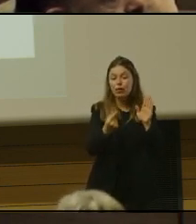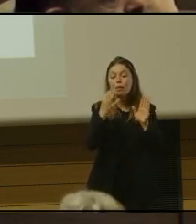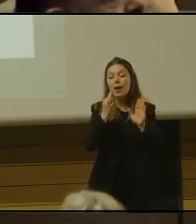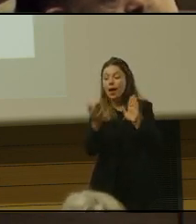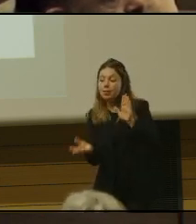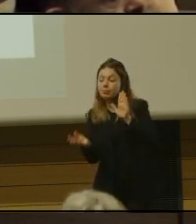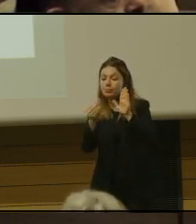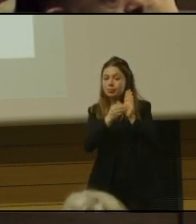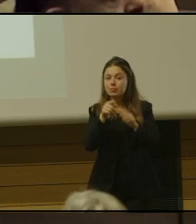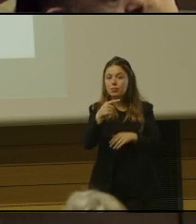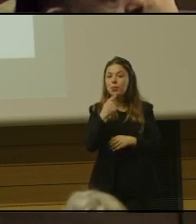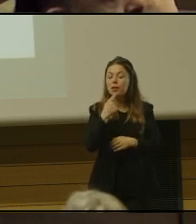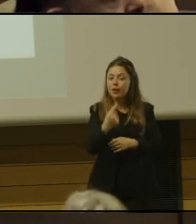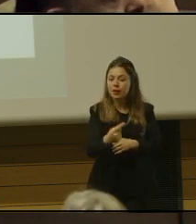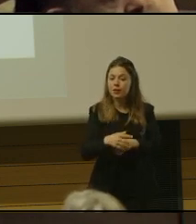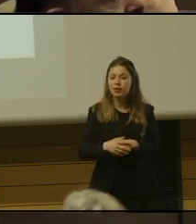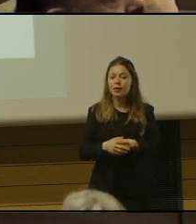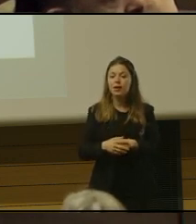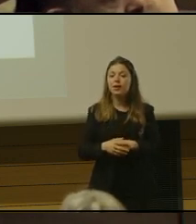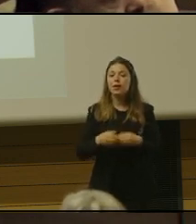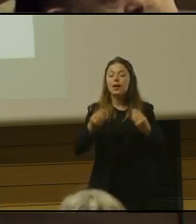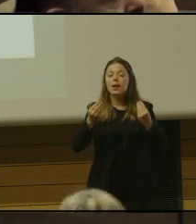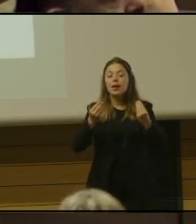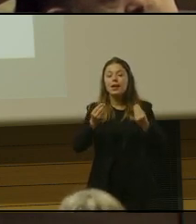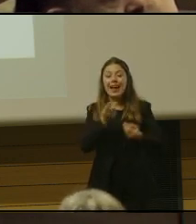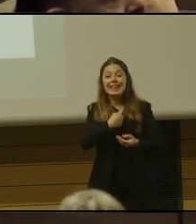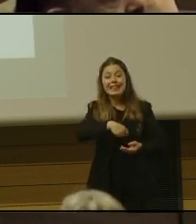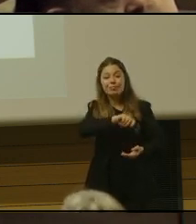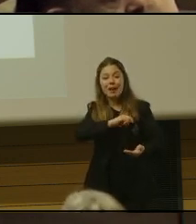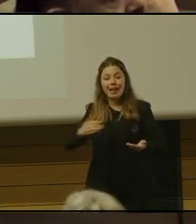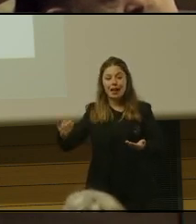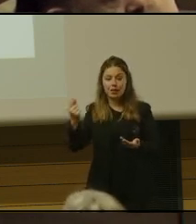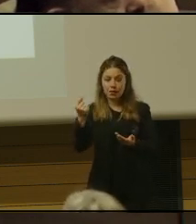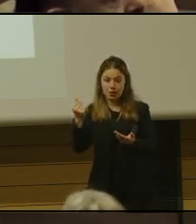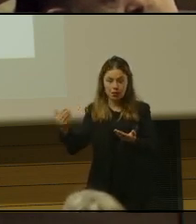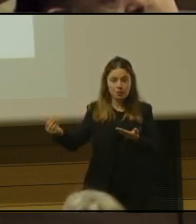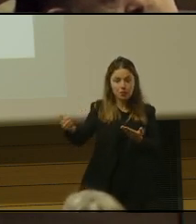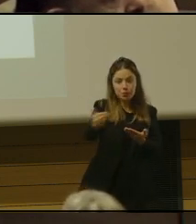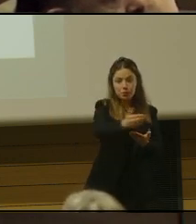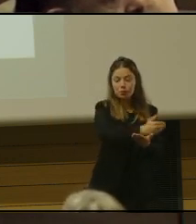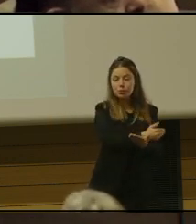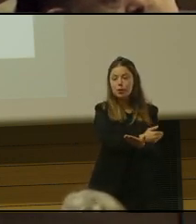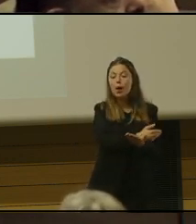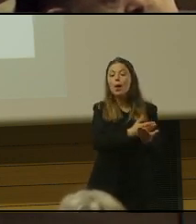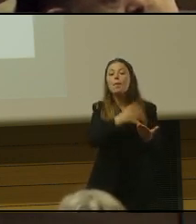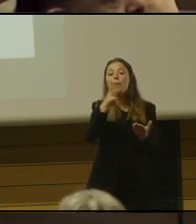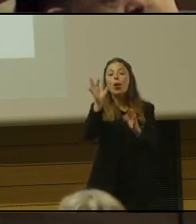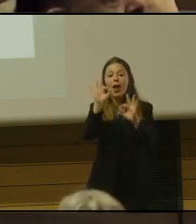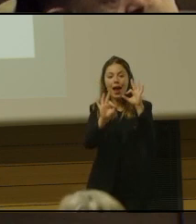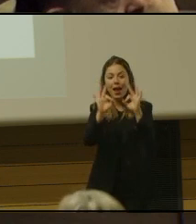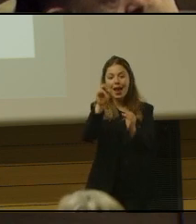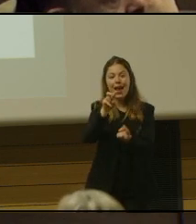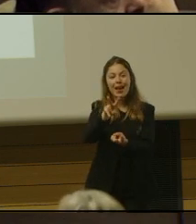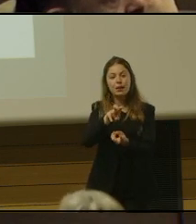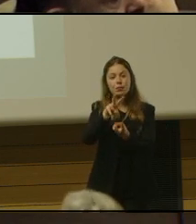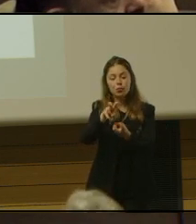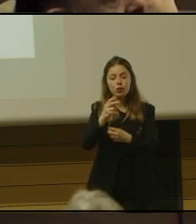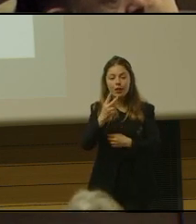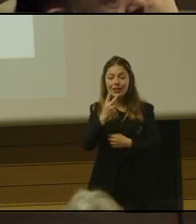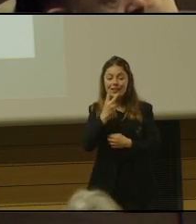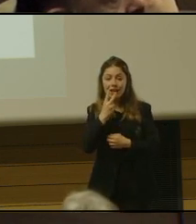has dicho, es que lo que recauda España por impuestos del